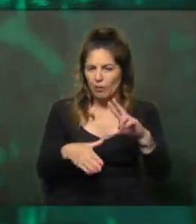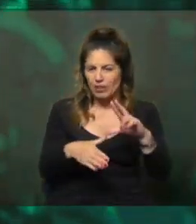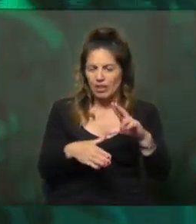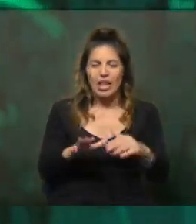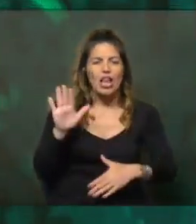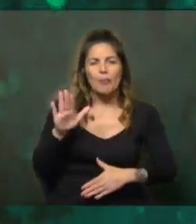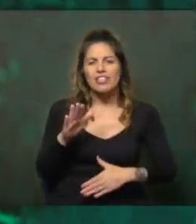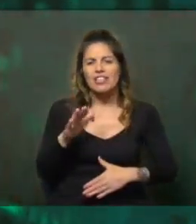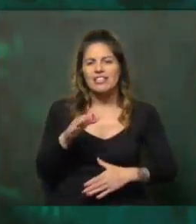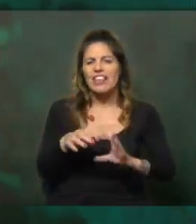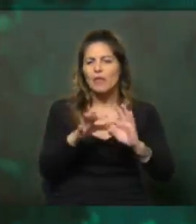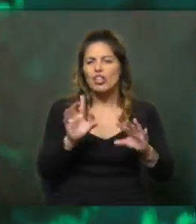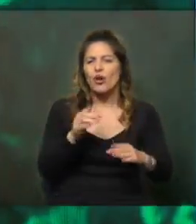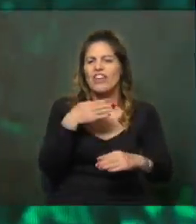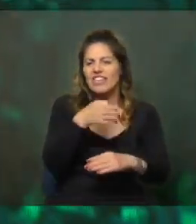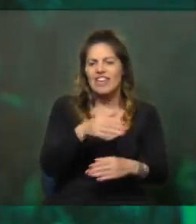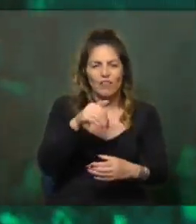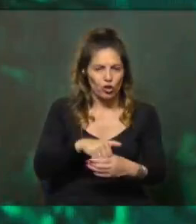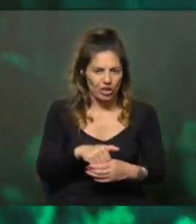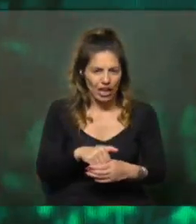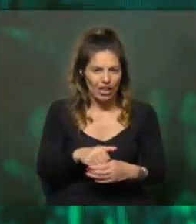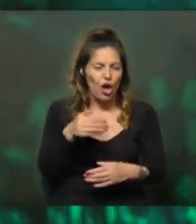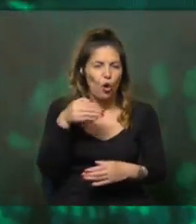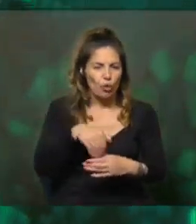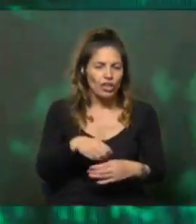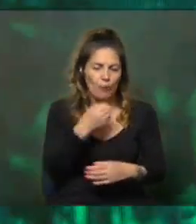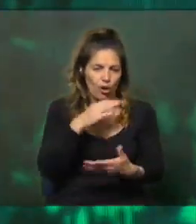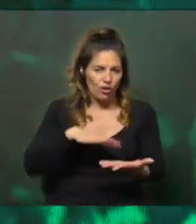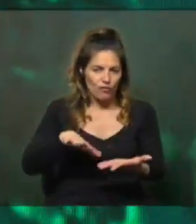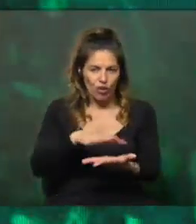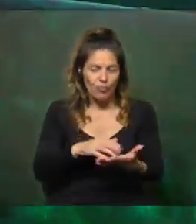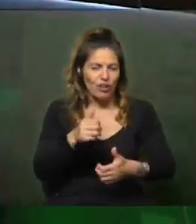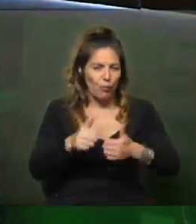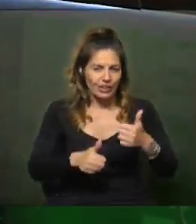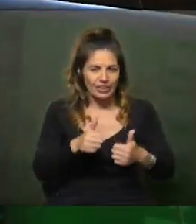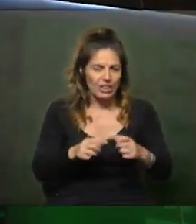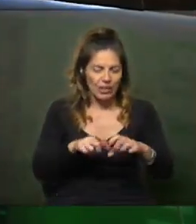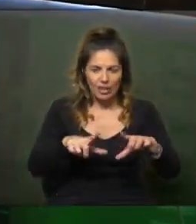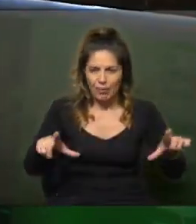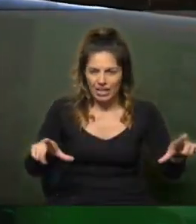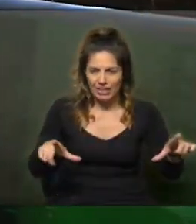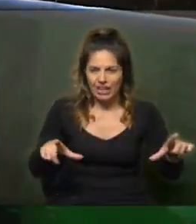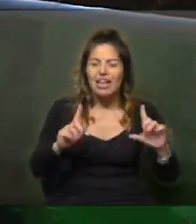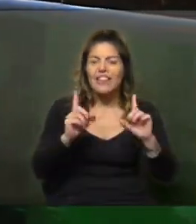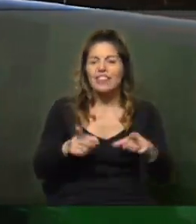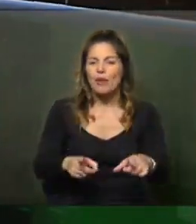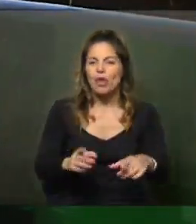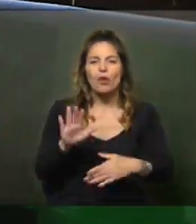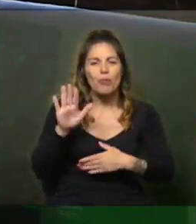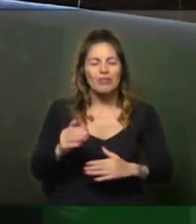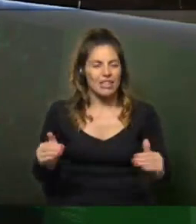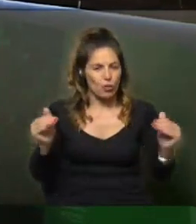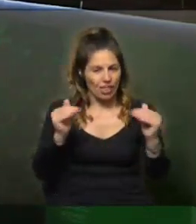democrática no es solamente ir a votar ir a votarle las mejores condiciones que sean de forma competitiva que sean transparentes sino también hay una promesa de